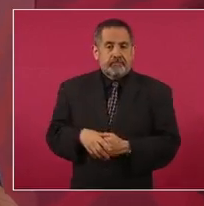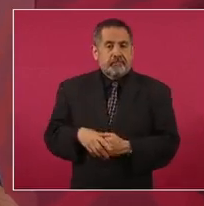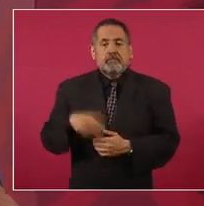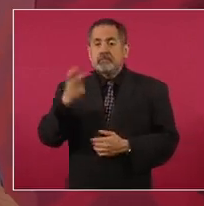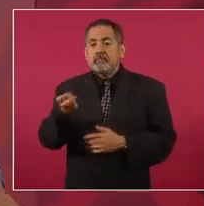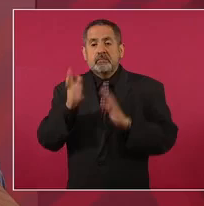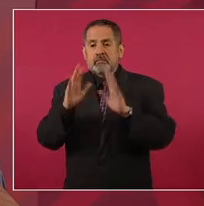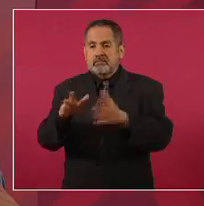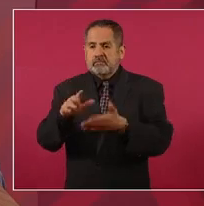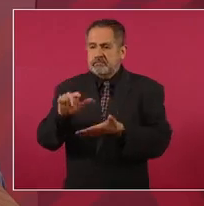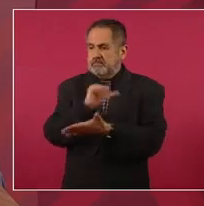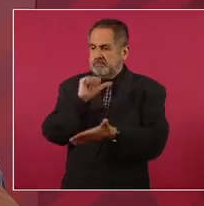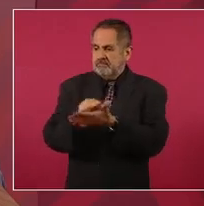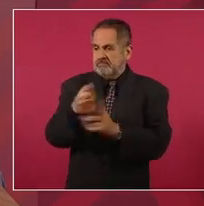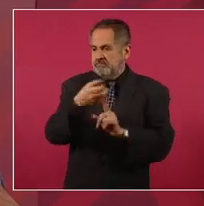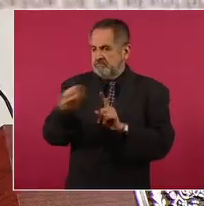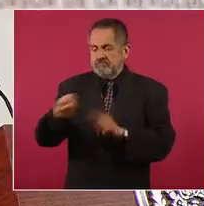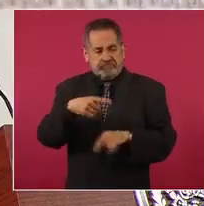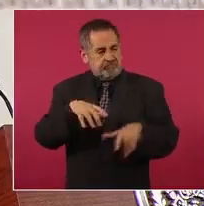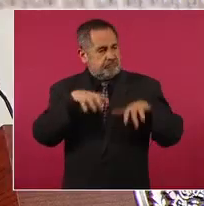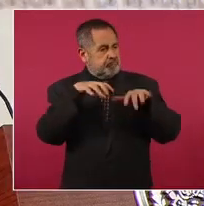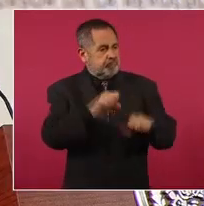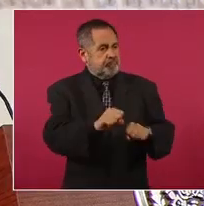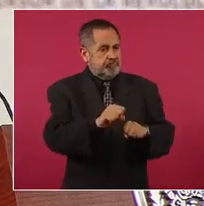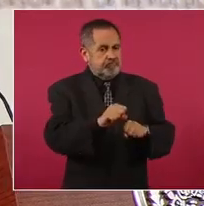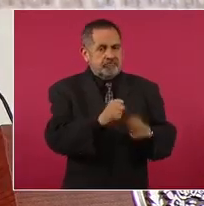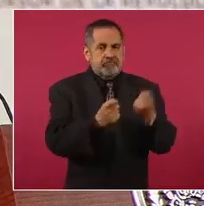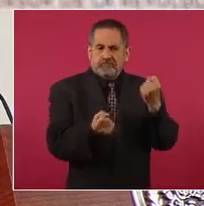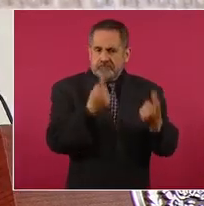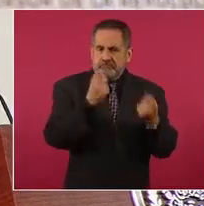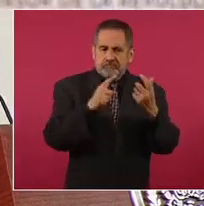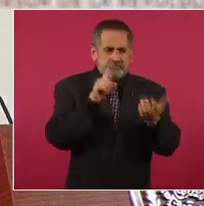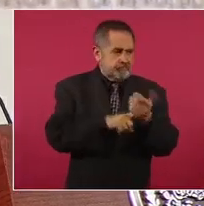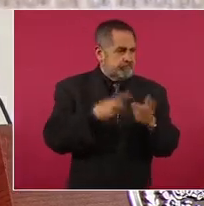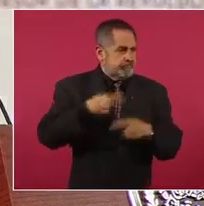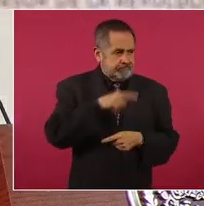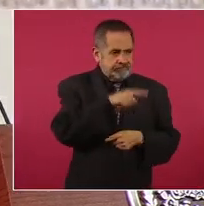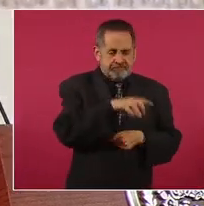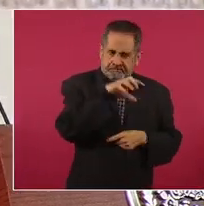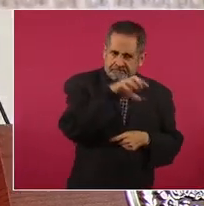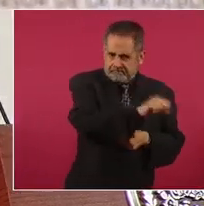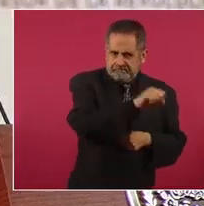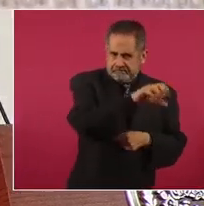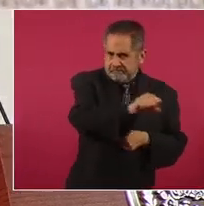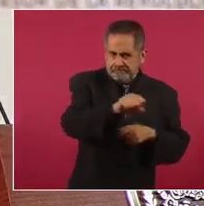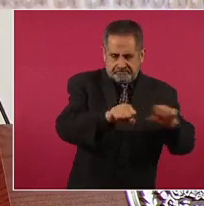detención de algunas personas,